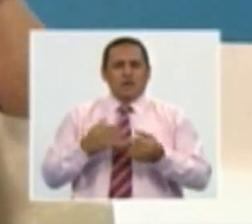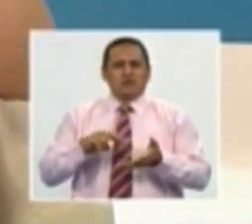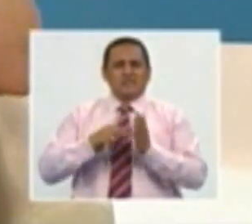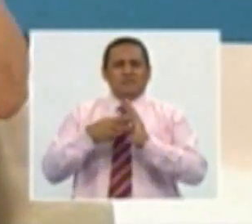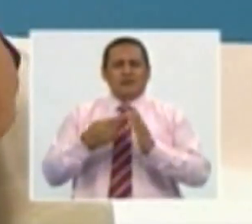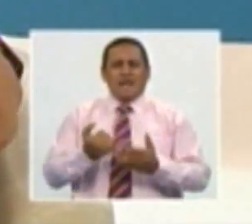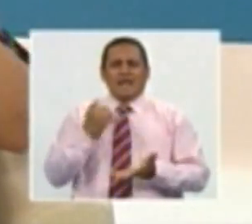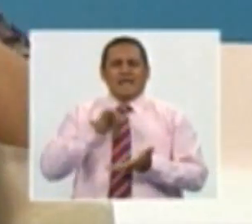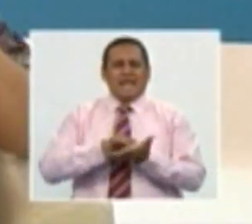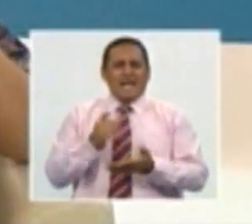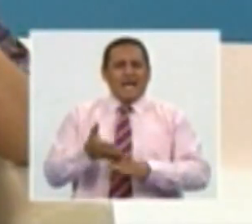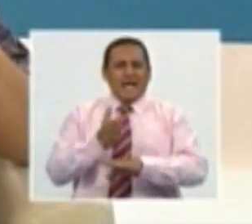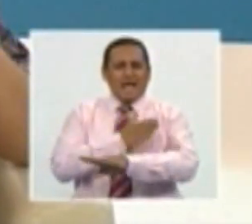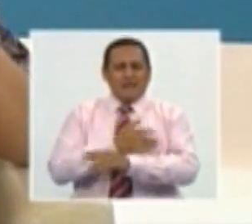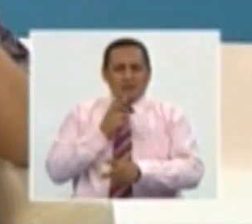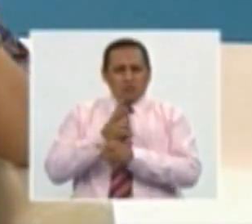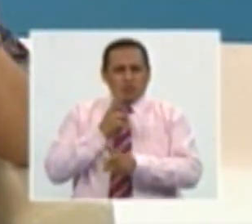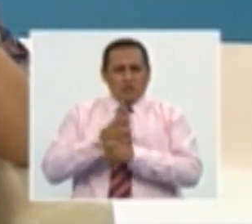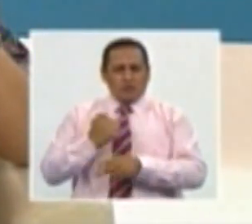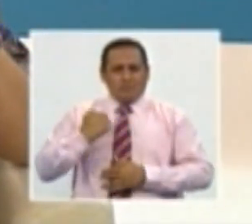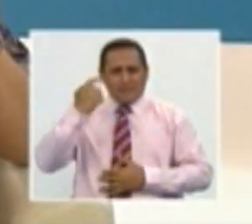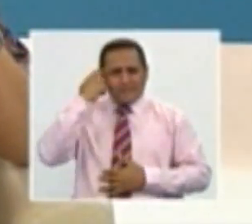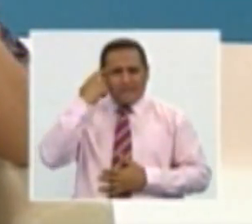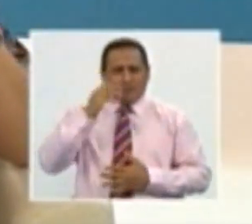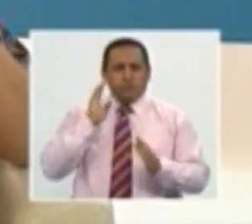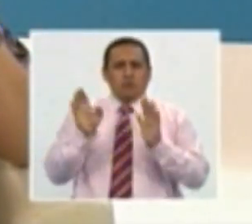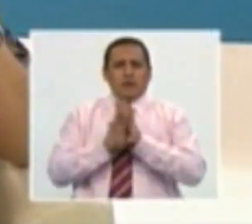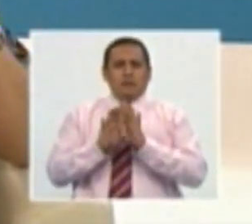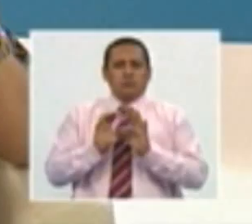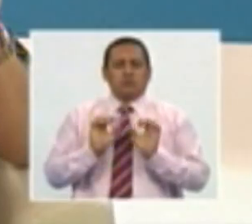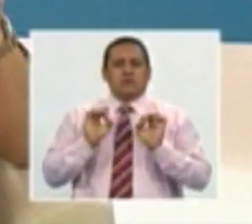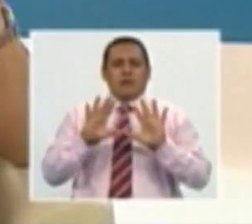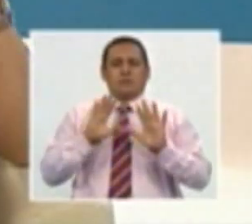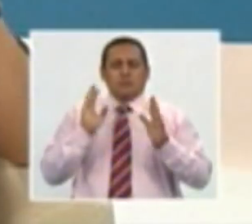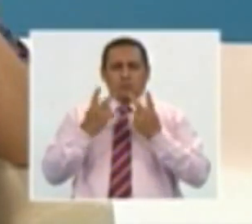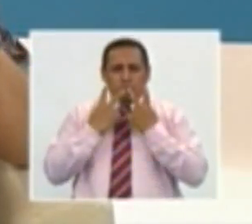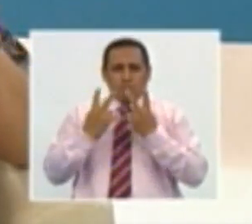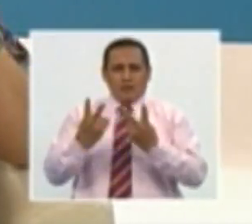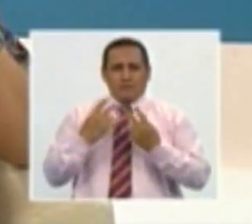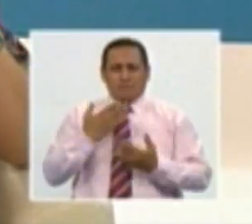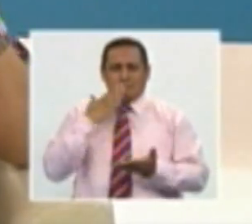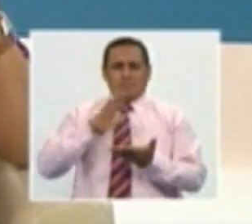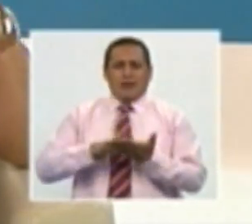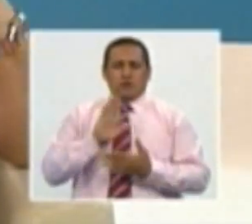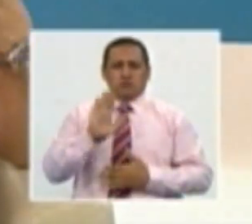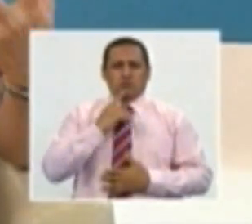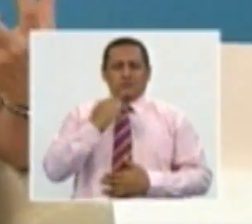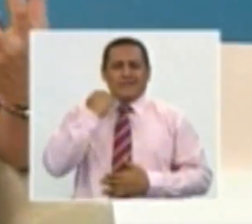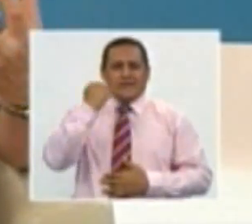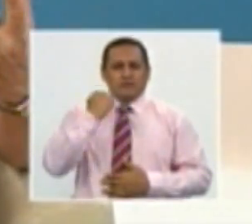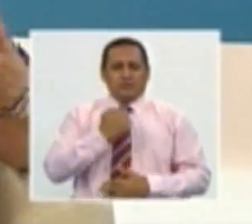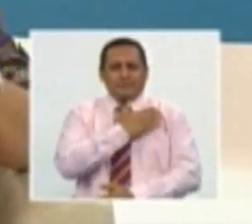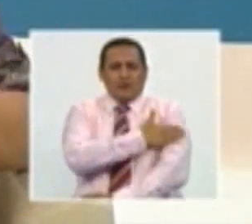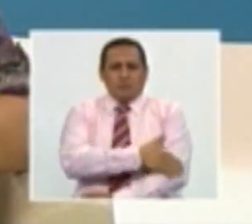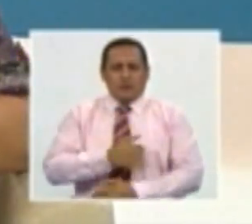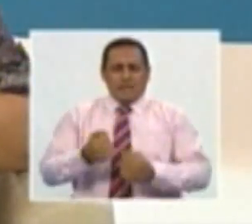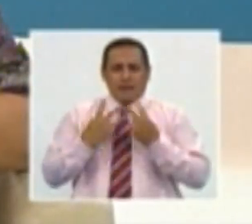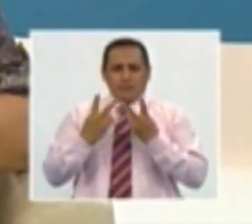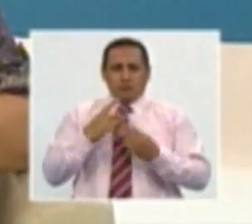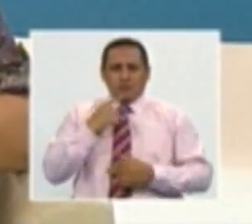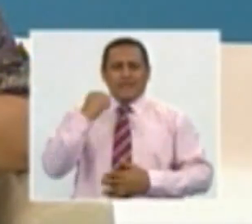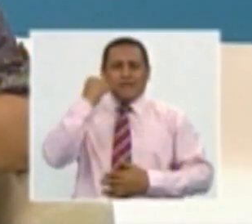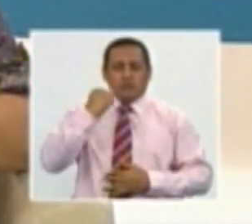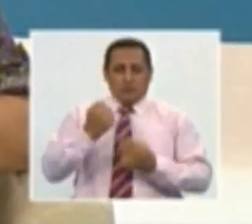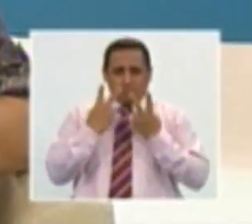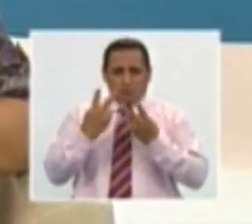comente respecto de qué previsiones hay que tener en cuenta cuando se nos ve afectado este beneficio, que en realidad es